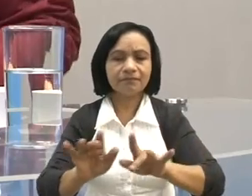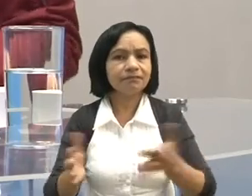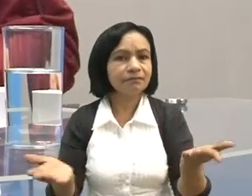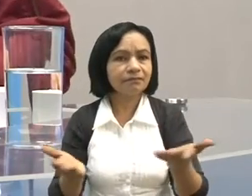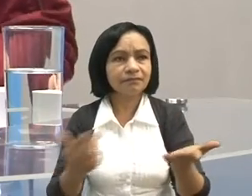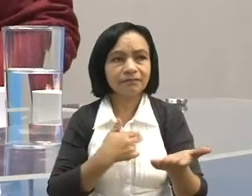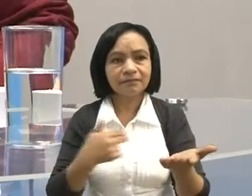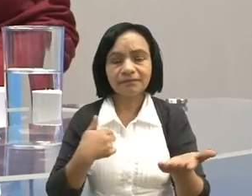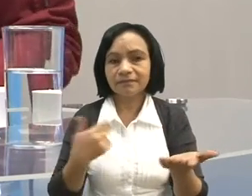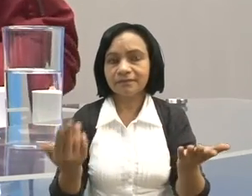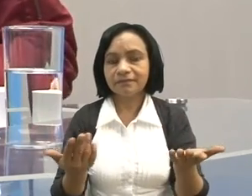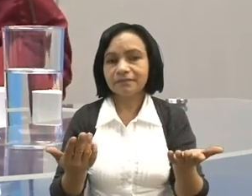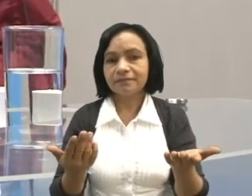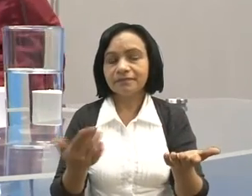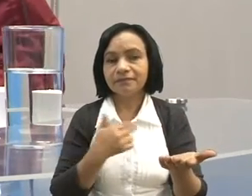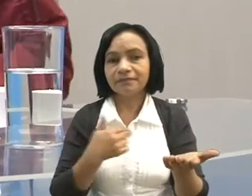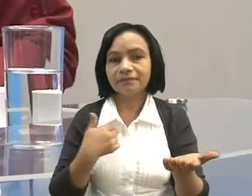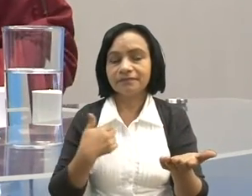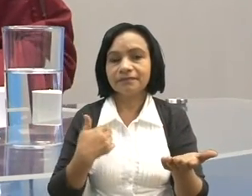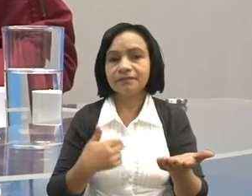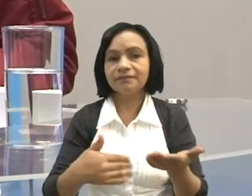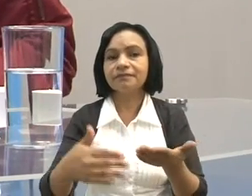¿Cómo haces para desplazar